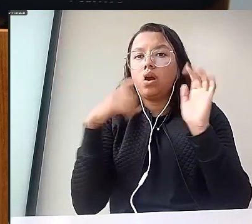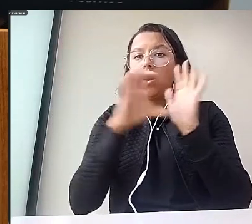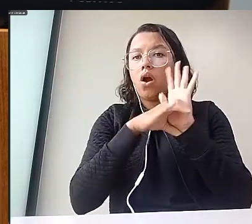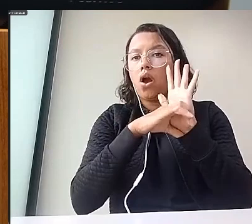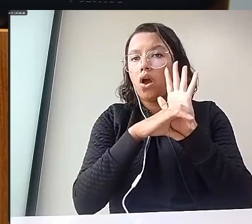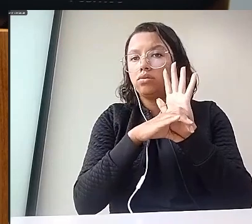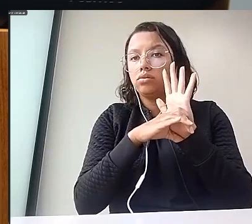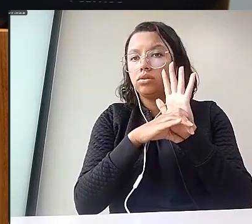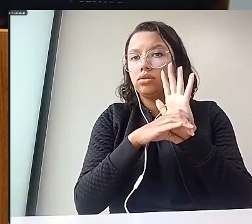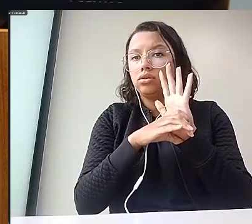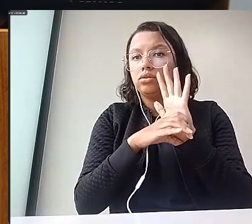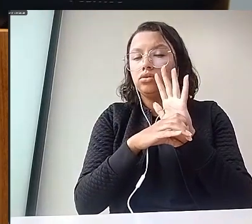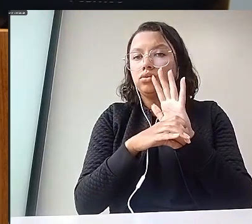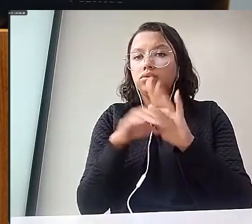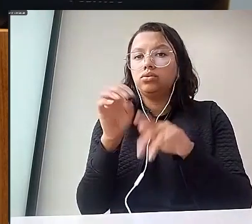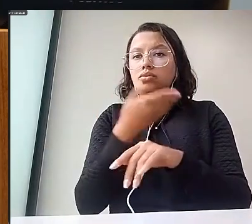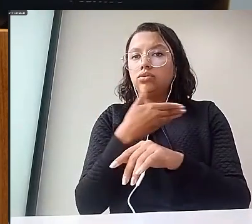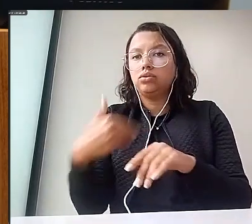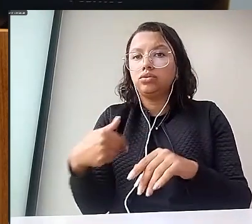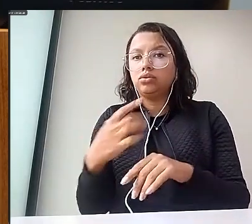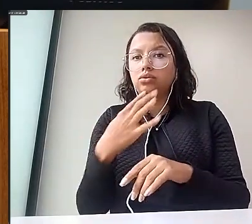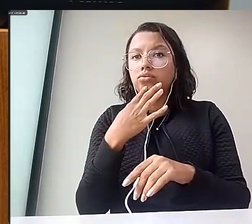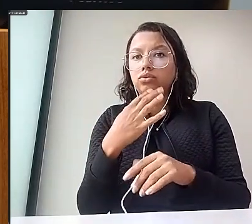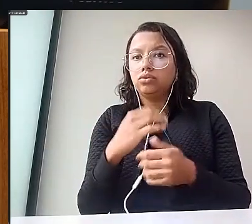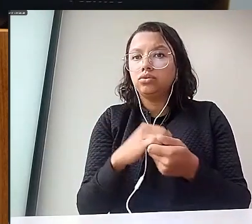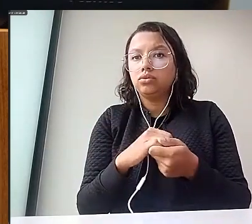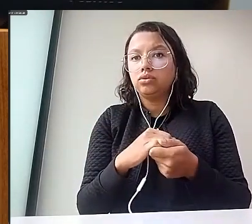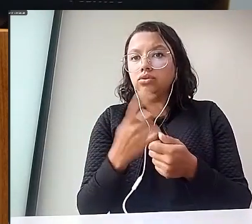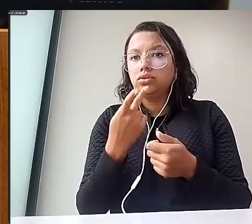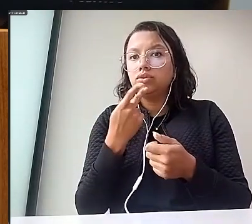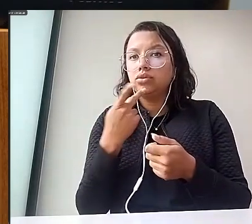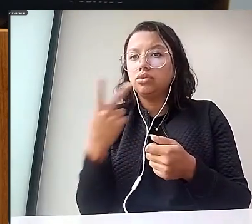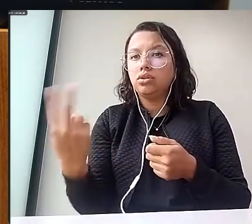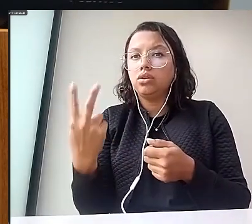Consejo Constitucional, coinciden en decir que tienen valor